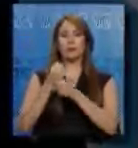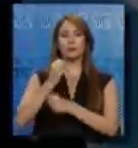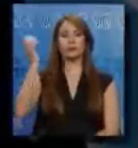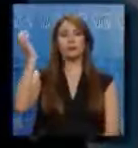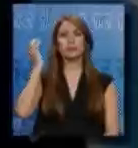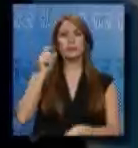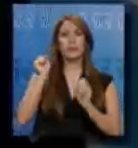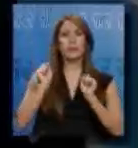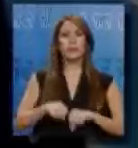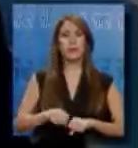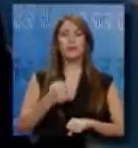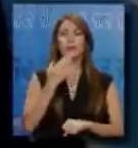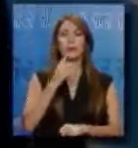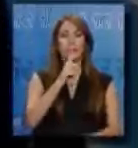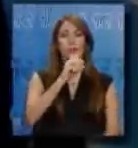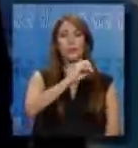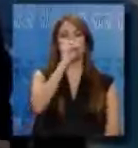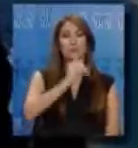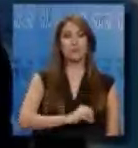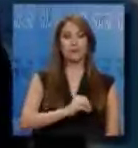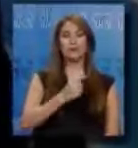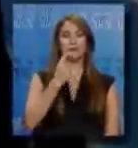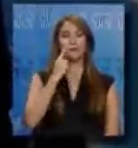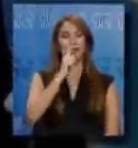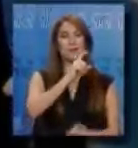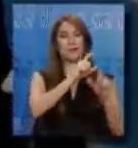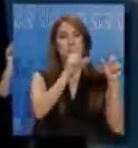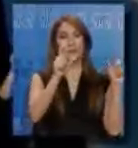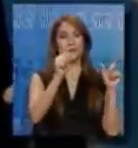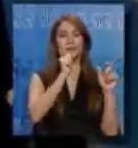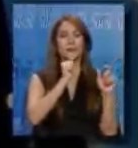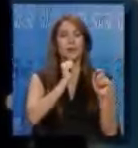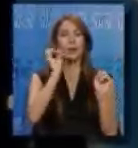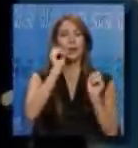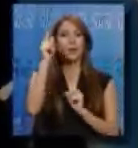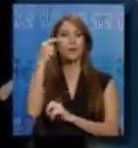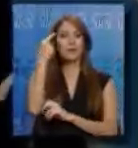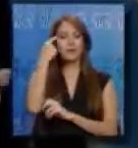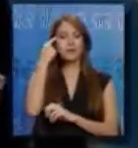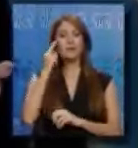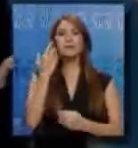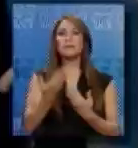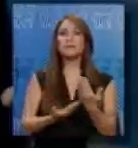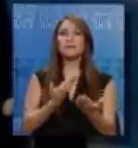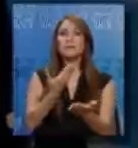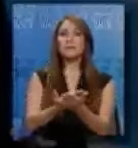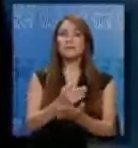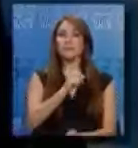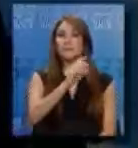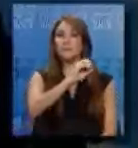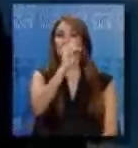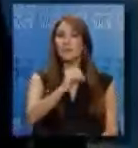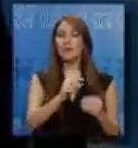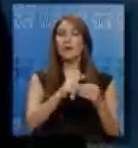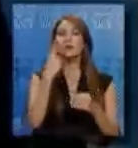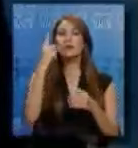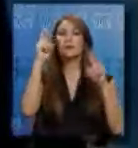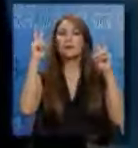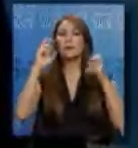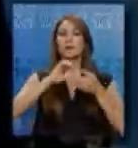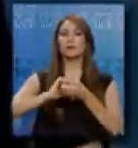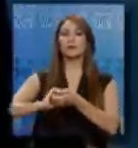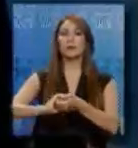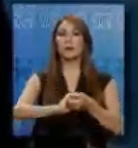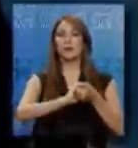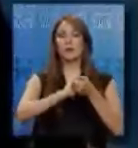trabajador y 1% del aporte del empleador, sea privado o sea público. La propuesta es que ese 1% sea solidario, vaya un